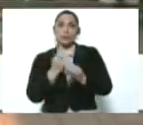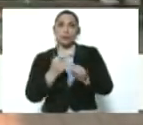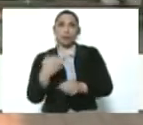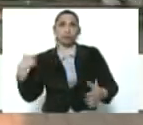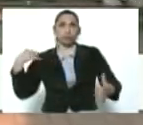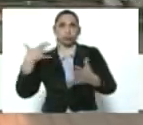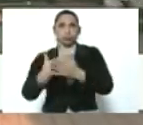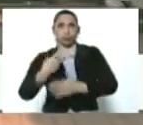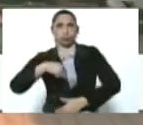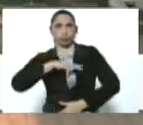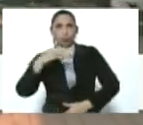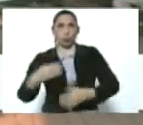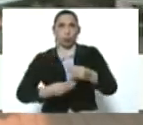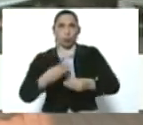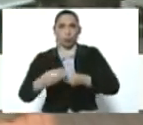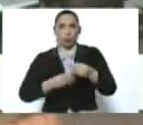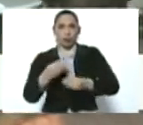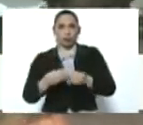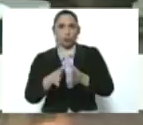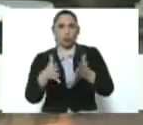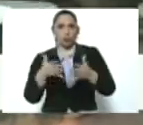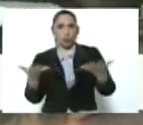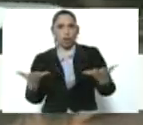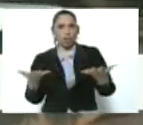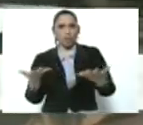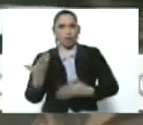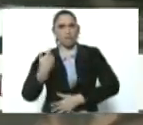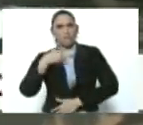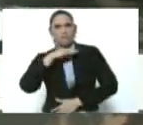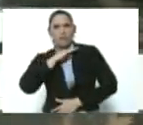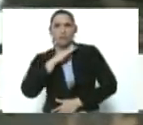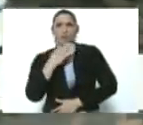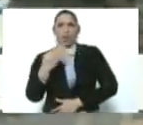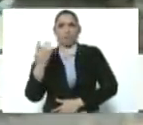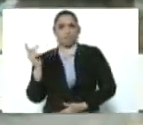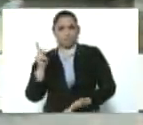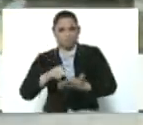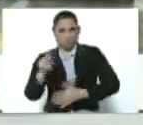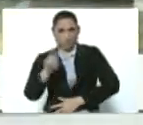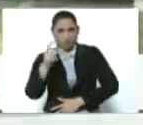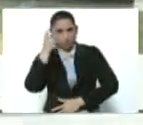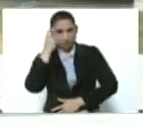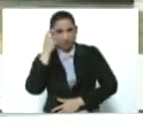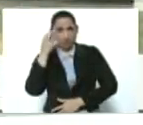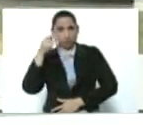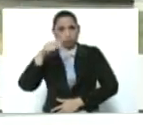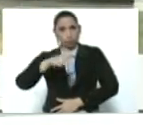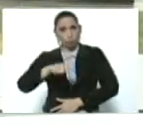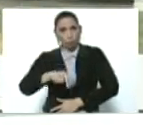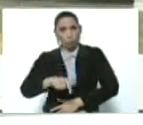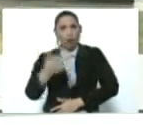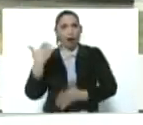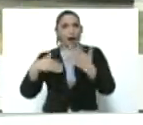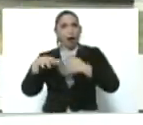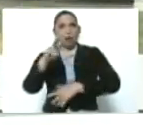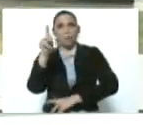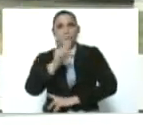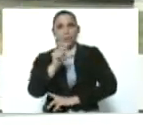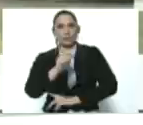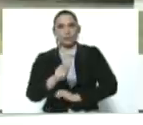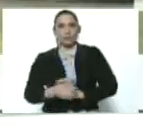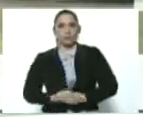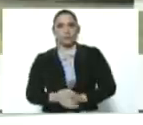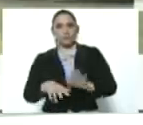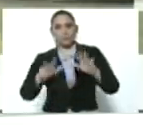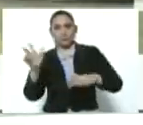hecho desde que la pandemia llegó a venezuela un día como hoy hace dos meses el